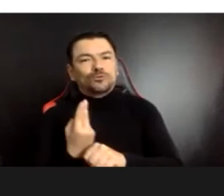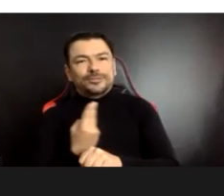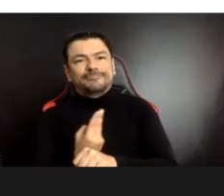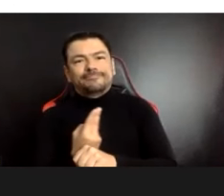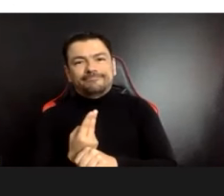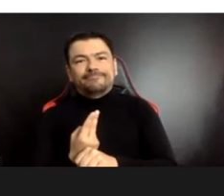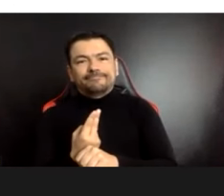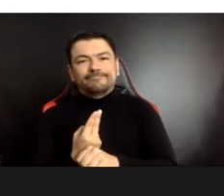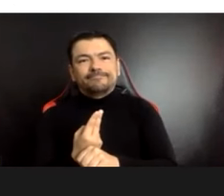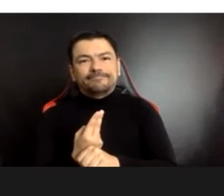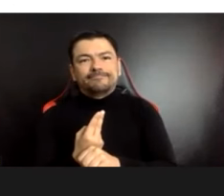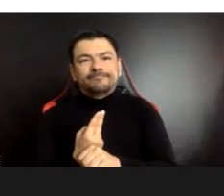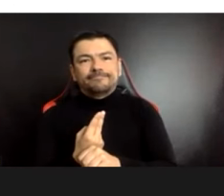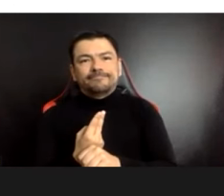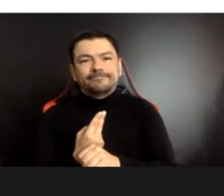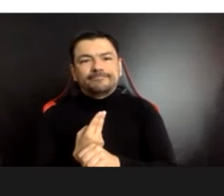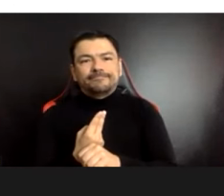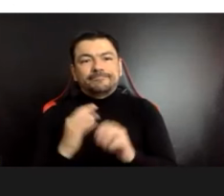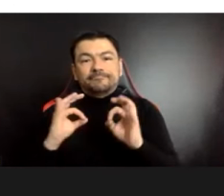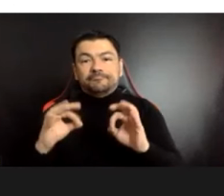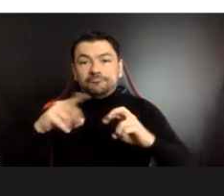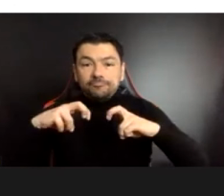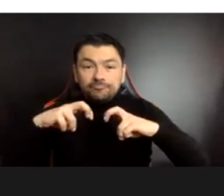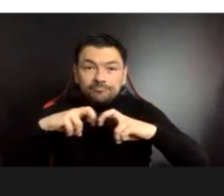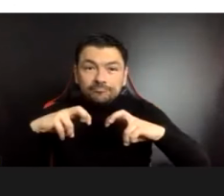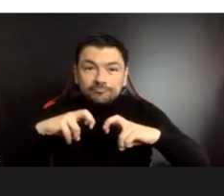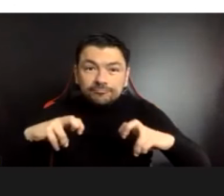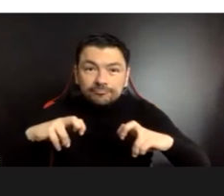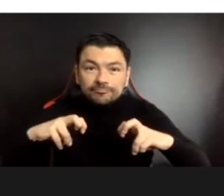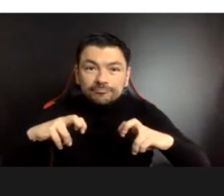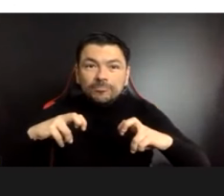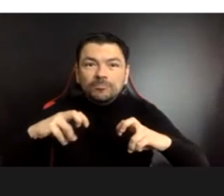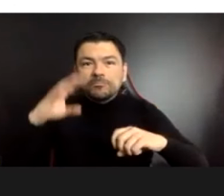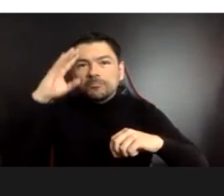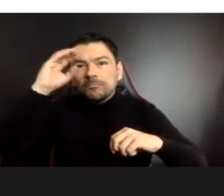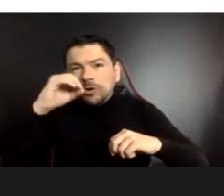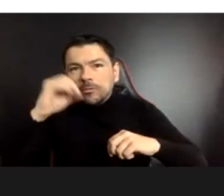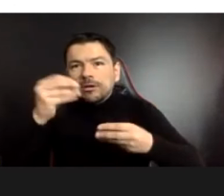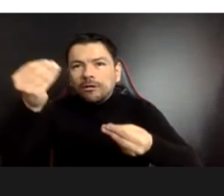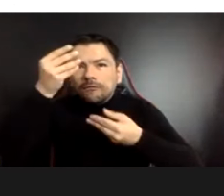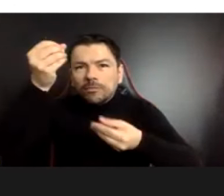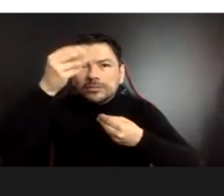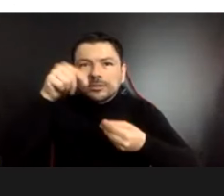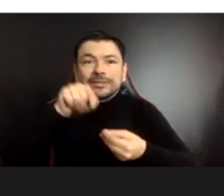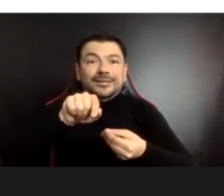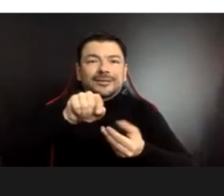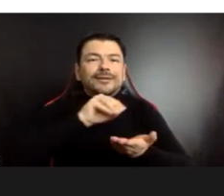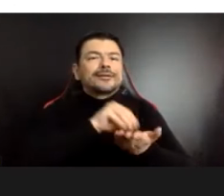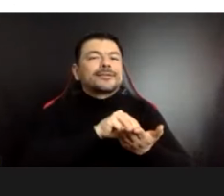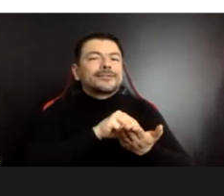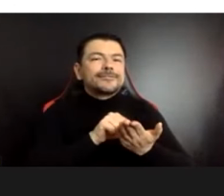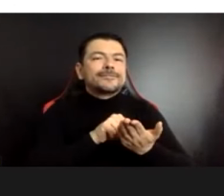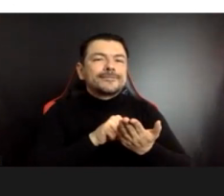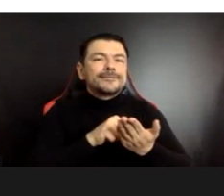revisiones sistemáticas son evidencias cuantitativas que tenemos en esta recolección de datos y la revisión de evidencia cualitativa, a la que le